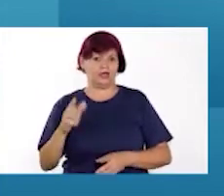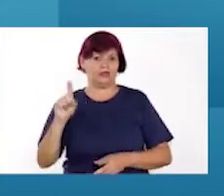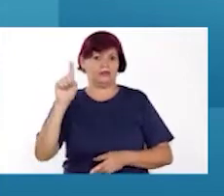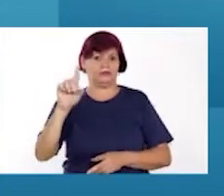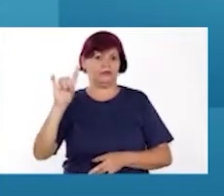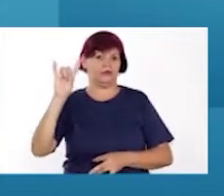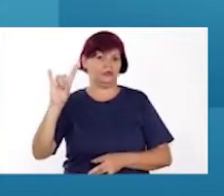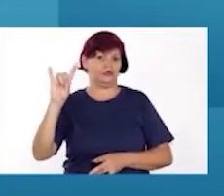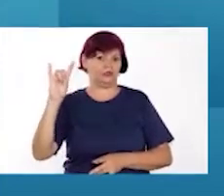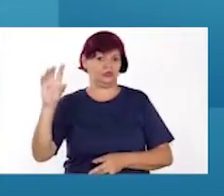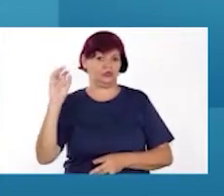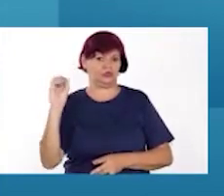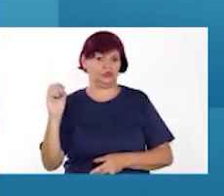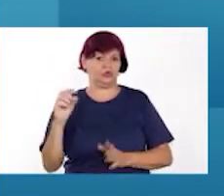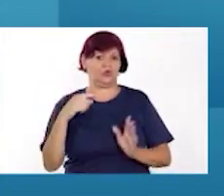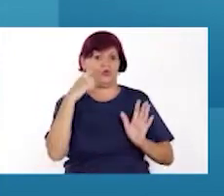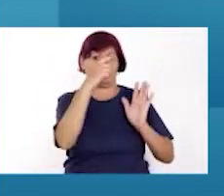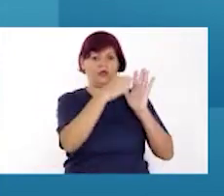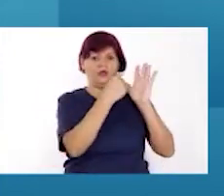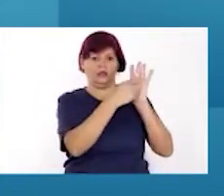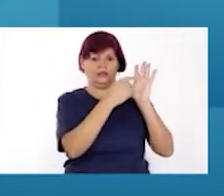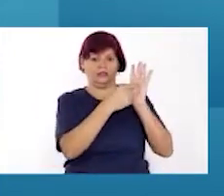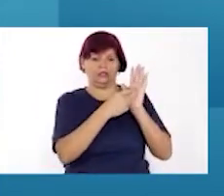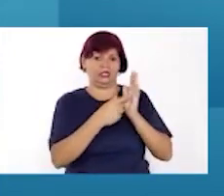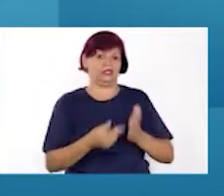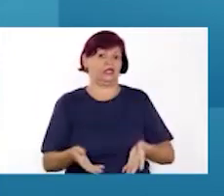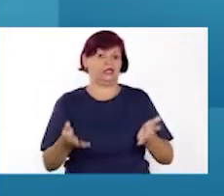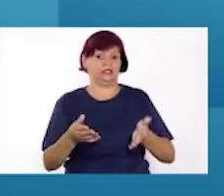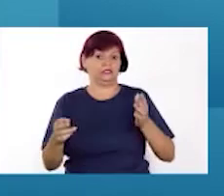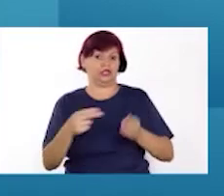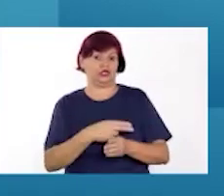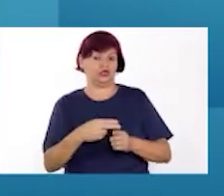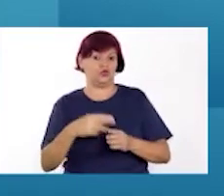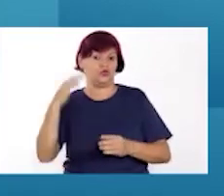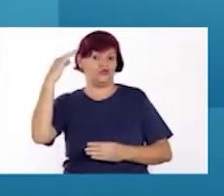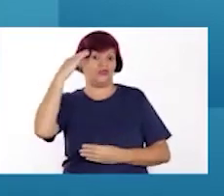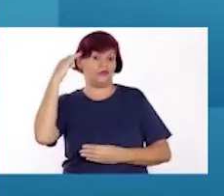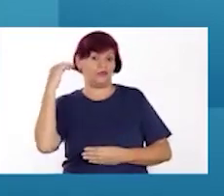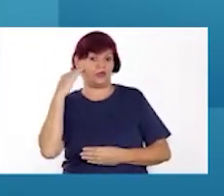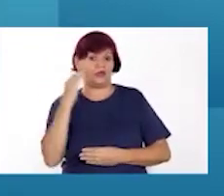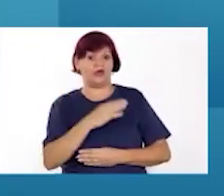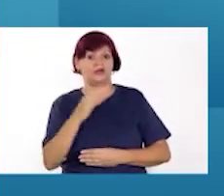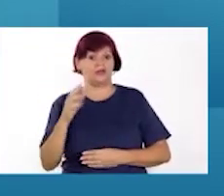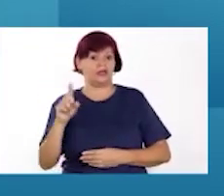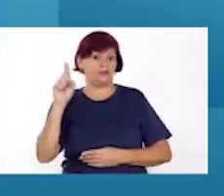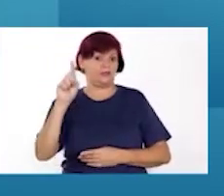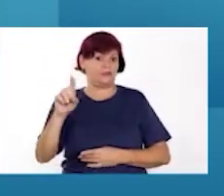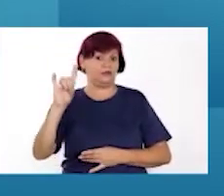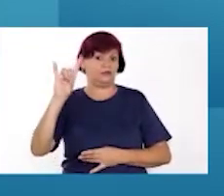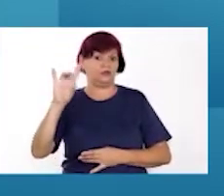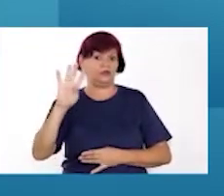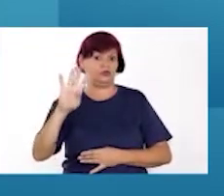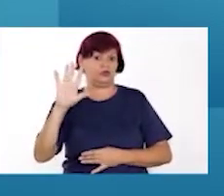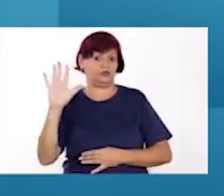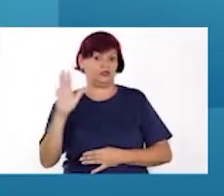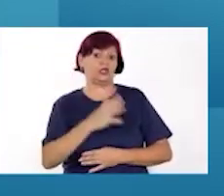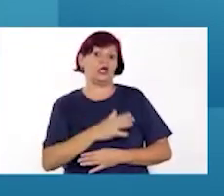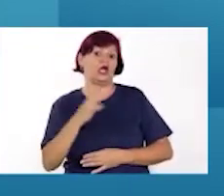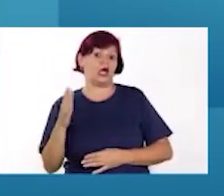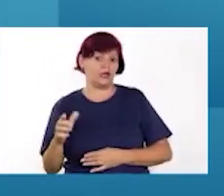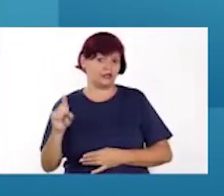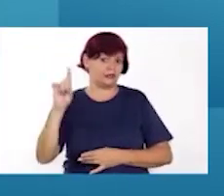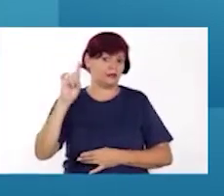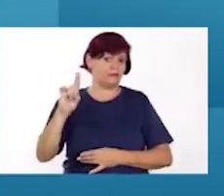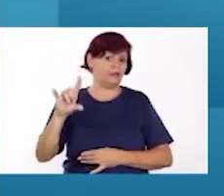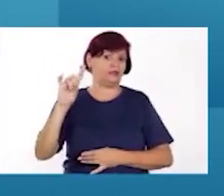1990. Caracterice el desenvolvimiento histórico de Vietnam desde 1945 hasta la